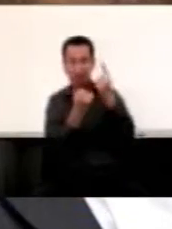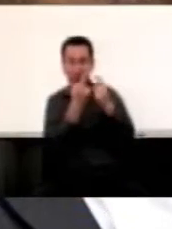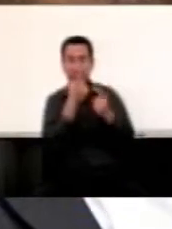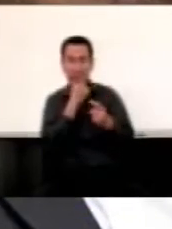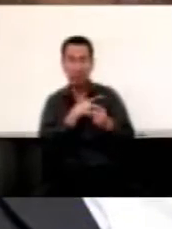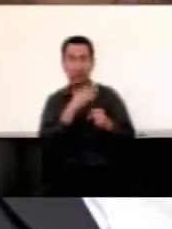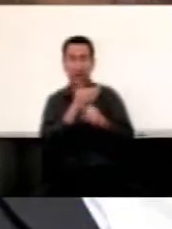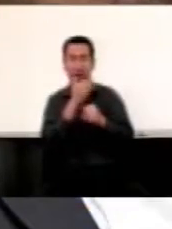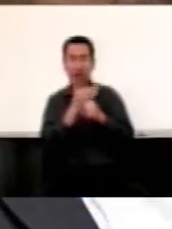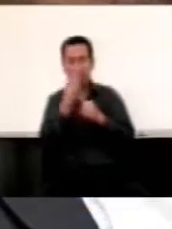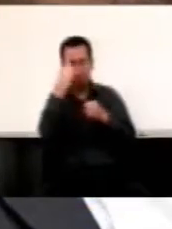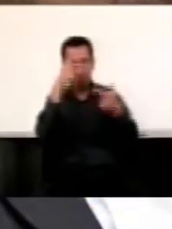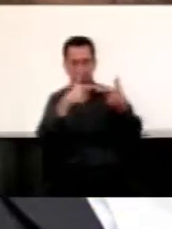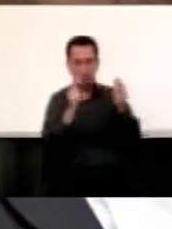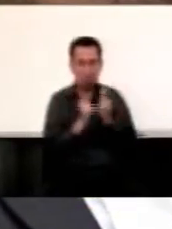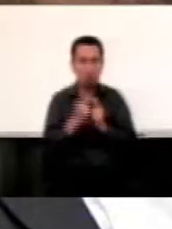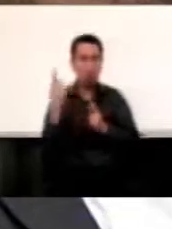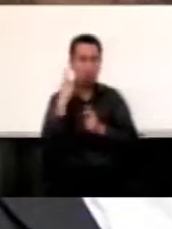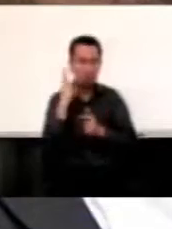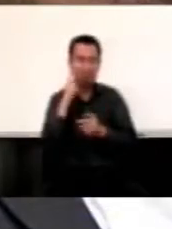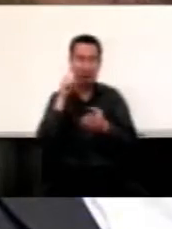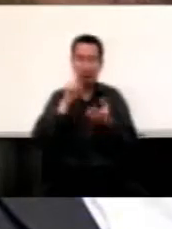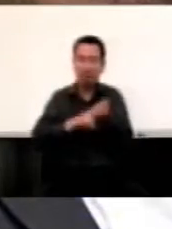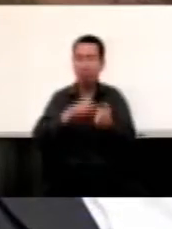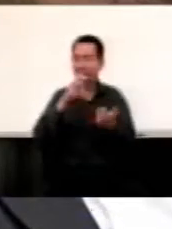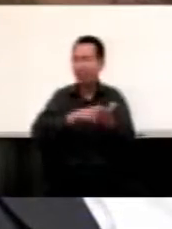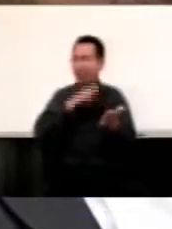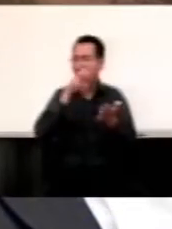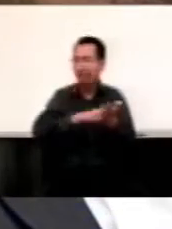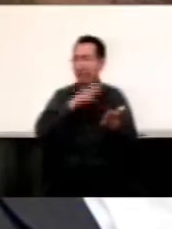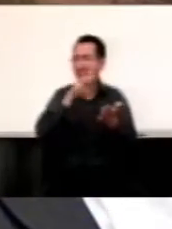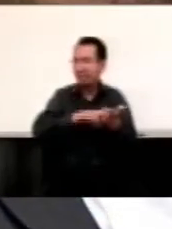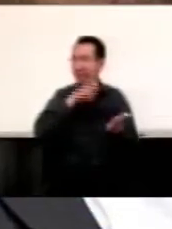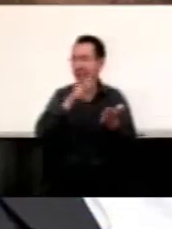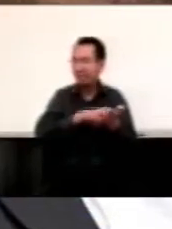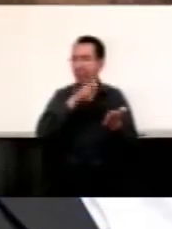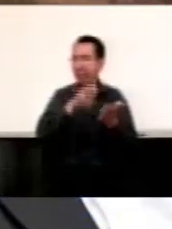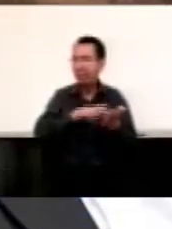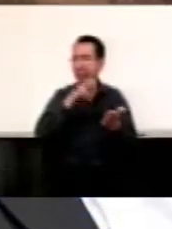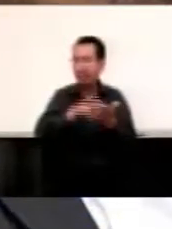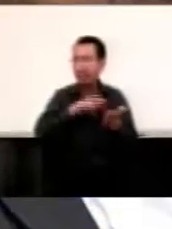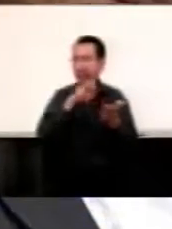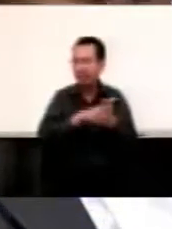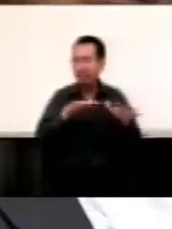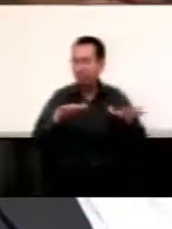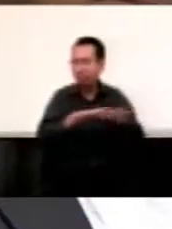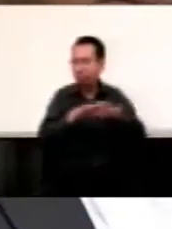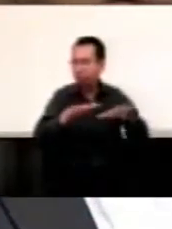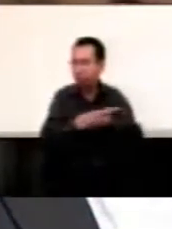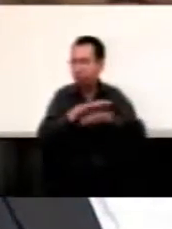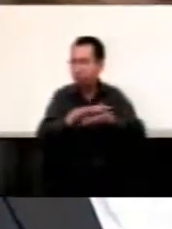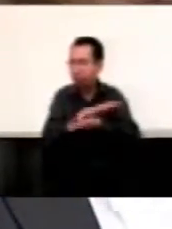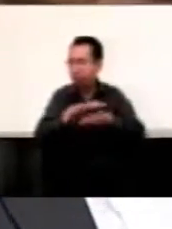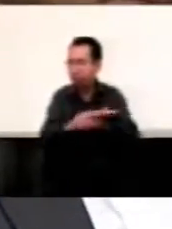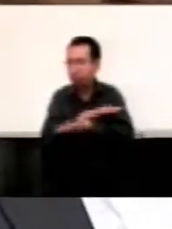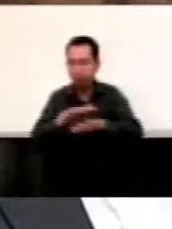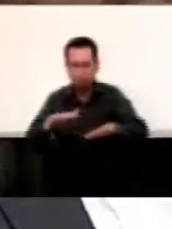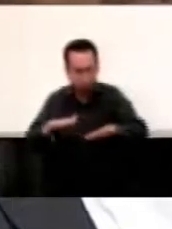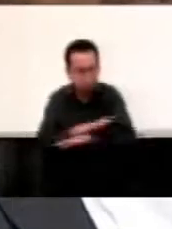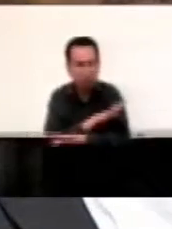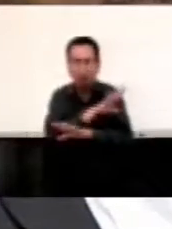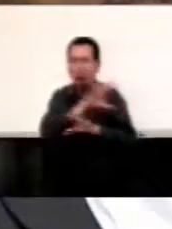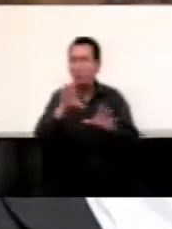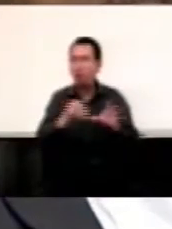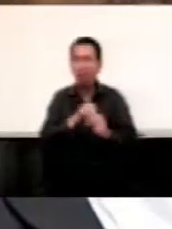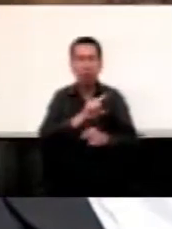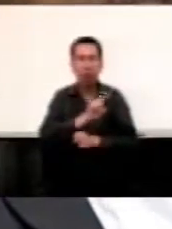fragmentación, polarización y estructuración ideológica del sistema de partidos, en donde señalan el rol que juega, por ejemplo, el